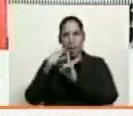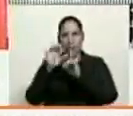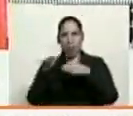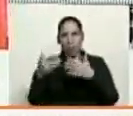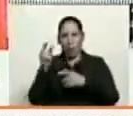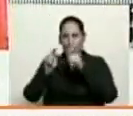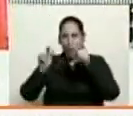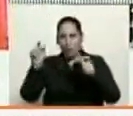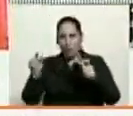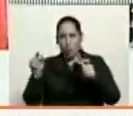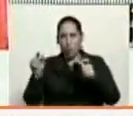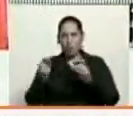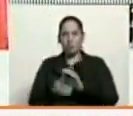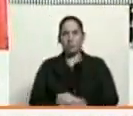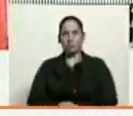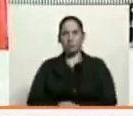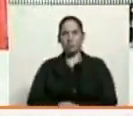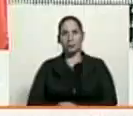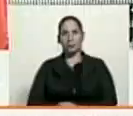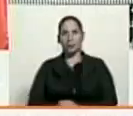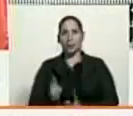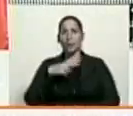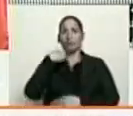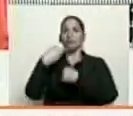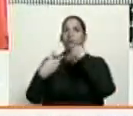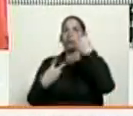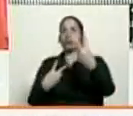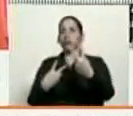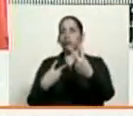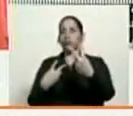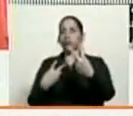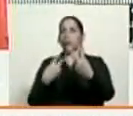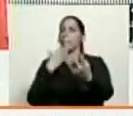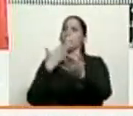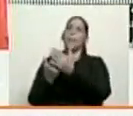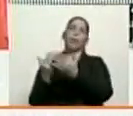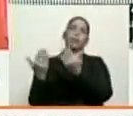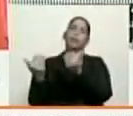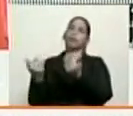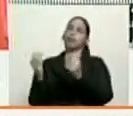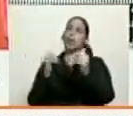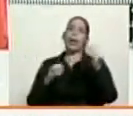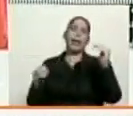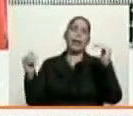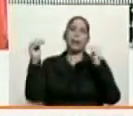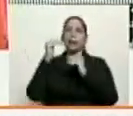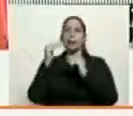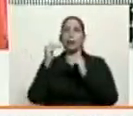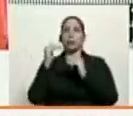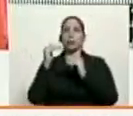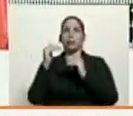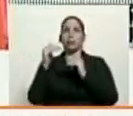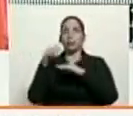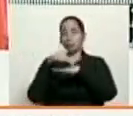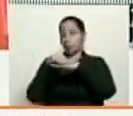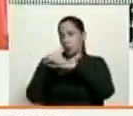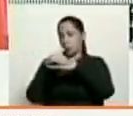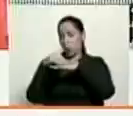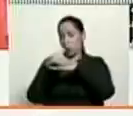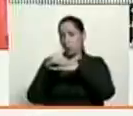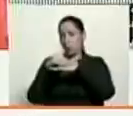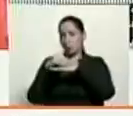como Díaz Rangel levantaban su voz a reclamar la ética y la moral dentro de la... Perdónenme los que